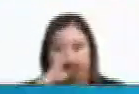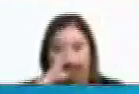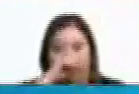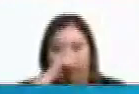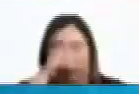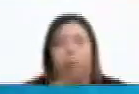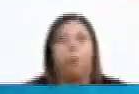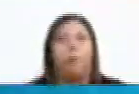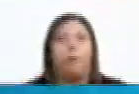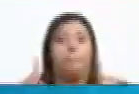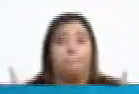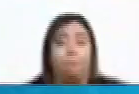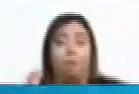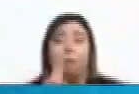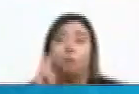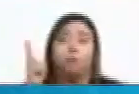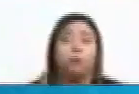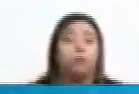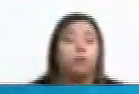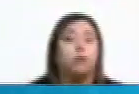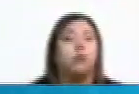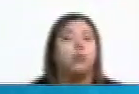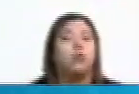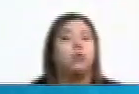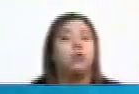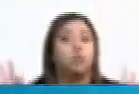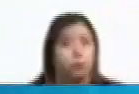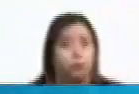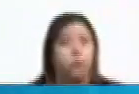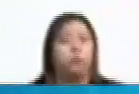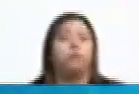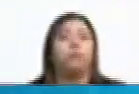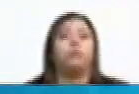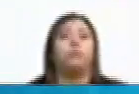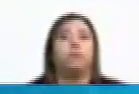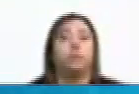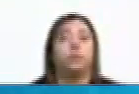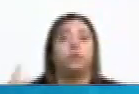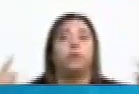Pero es fundamental que docentes,